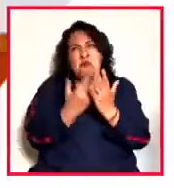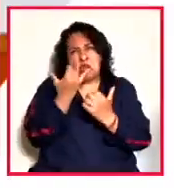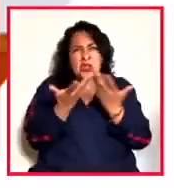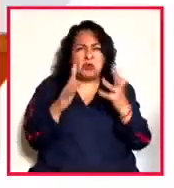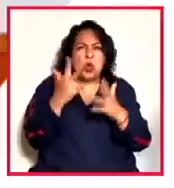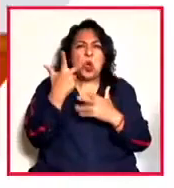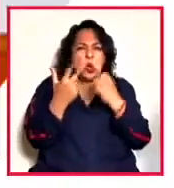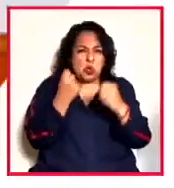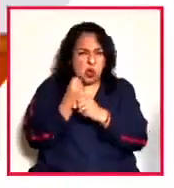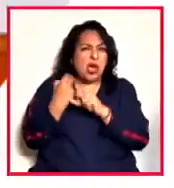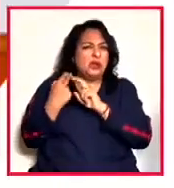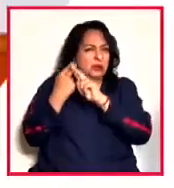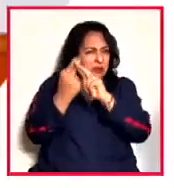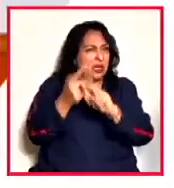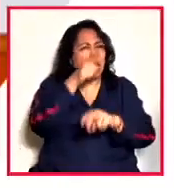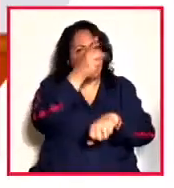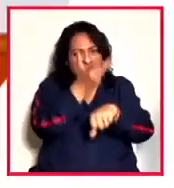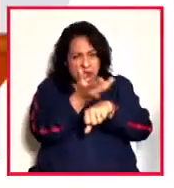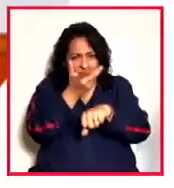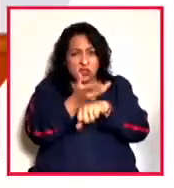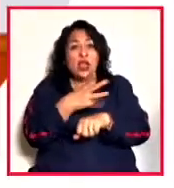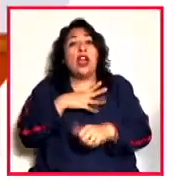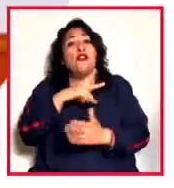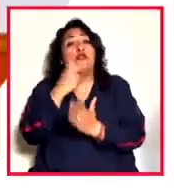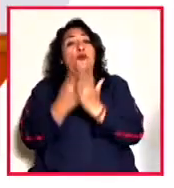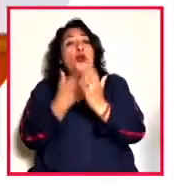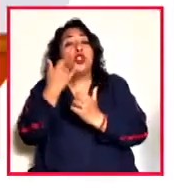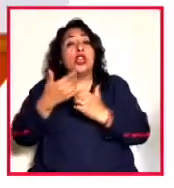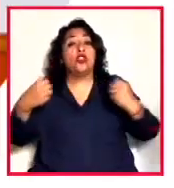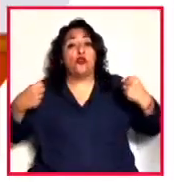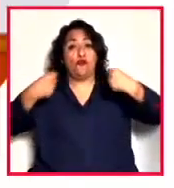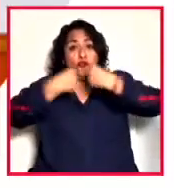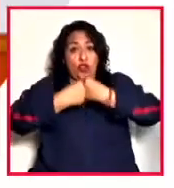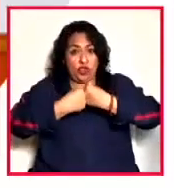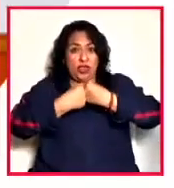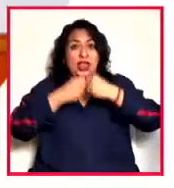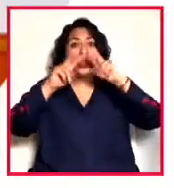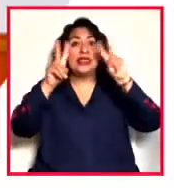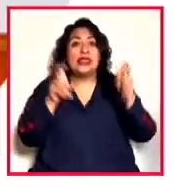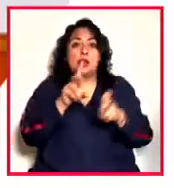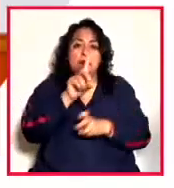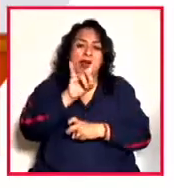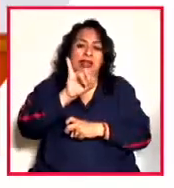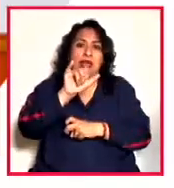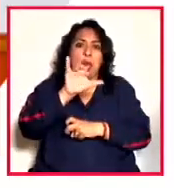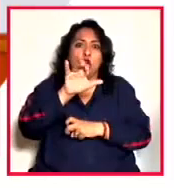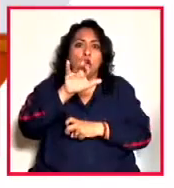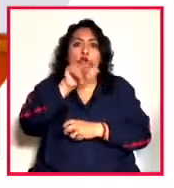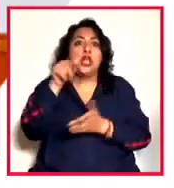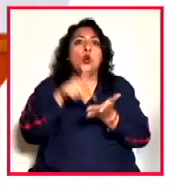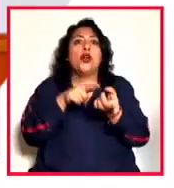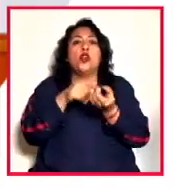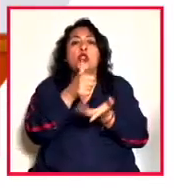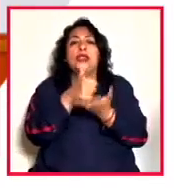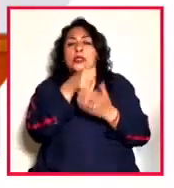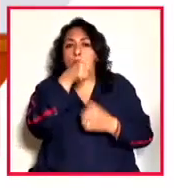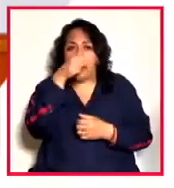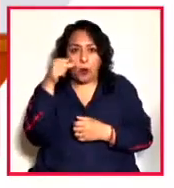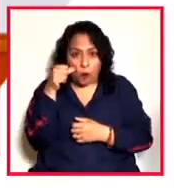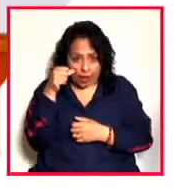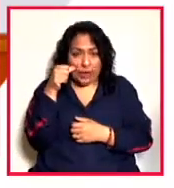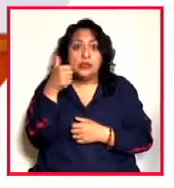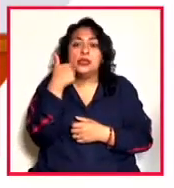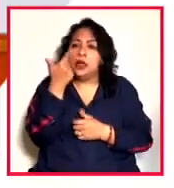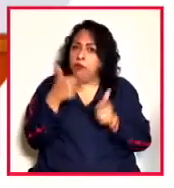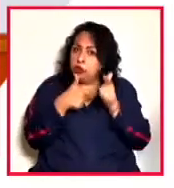Estados Unidos y tenemos un proyecto muy fronterizo que se llama Diacronías y que ahora está en Ciudad Juárez. Queremos seguir